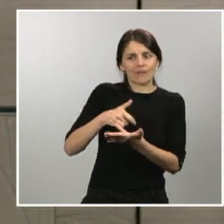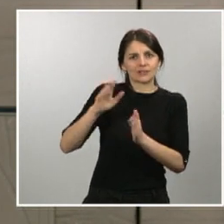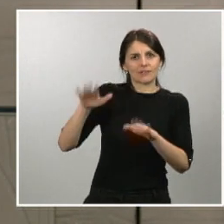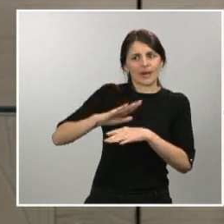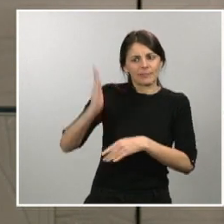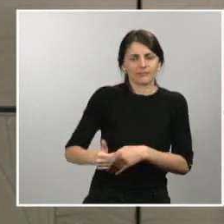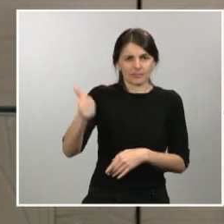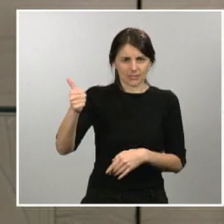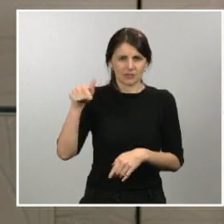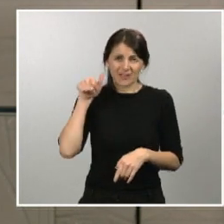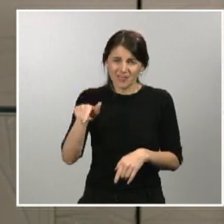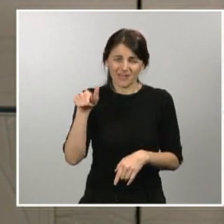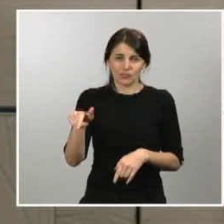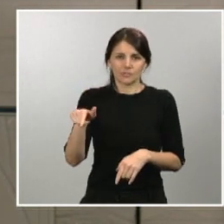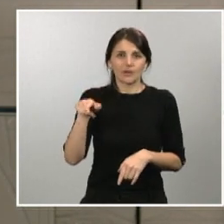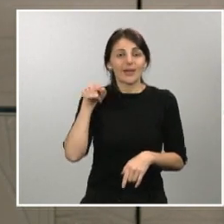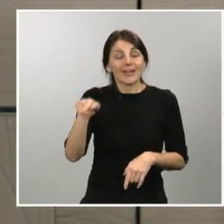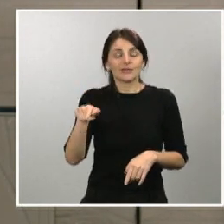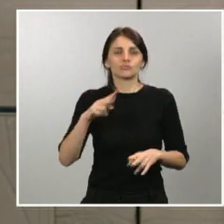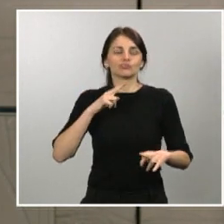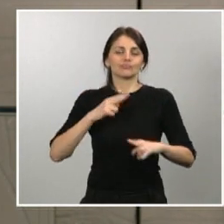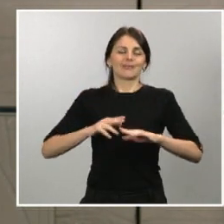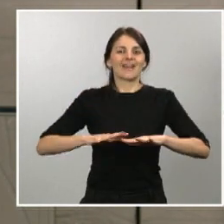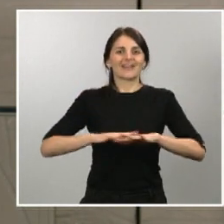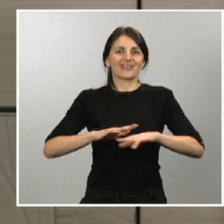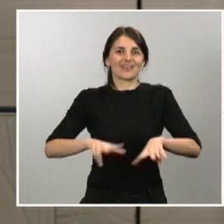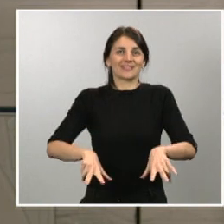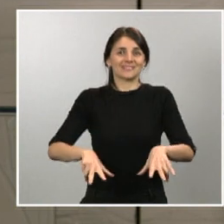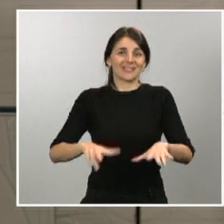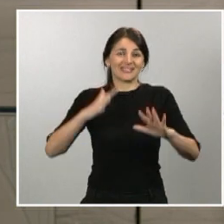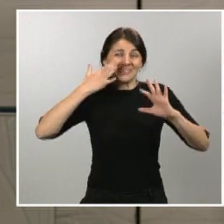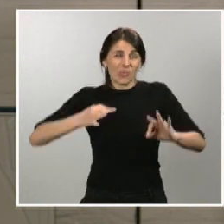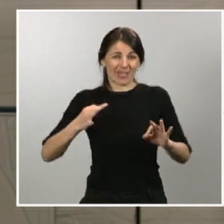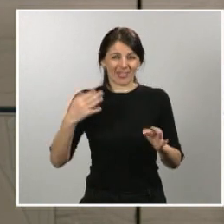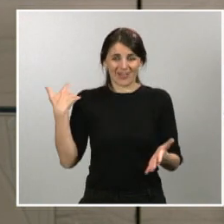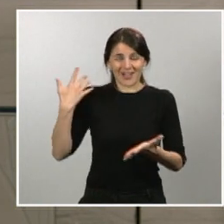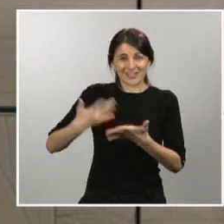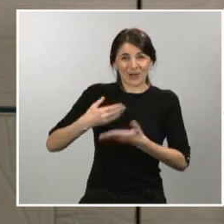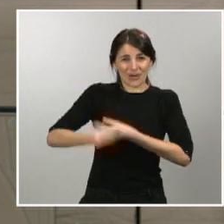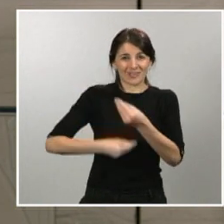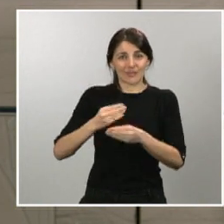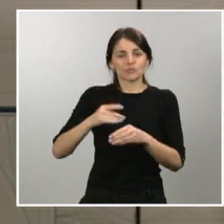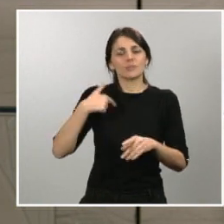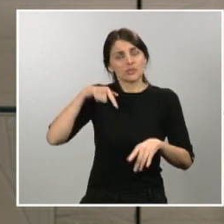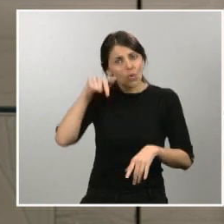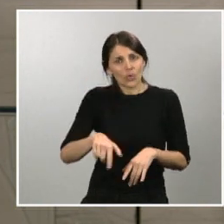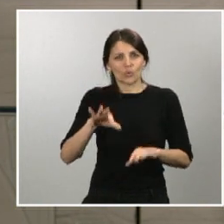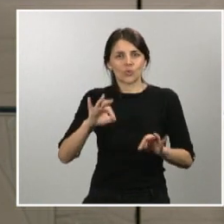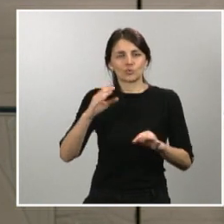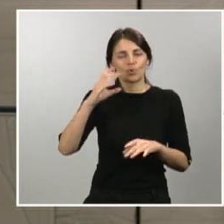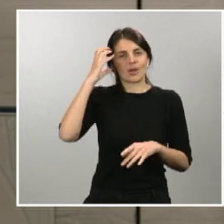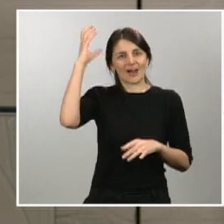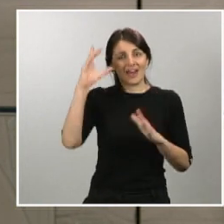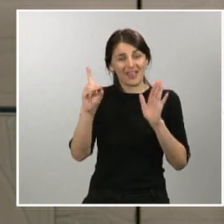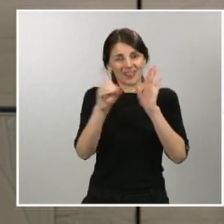Esa es la red de seguridad en la que hemos estado trabajando y que completamos hoy con el Real Decreto-Ley que se ha adoptado. Una red de seguridad que